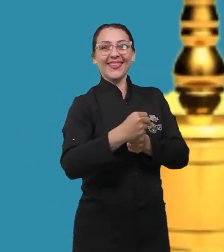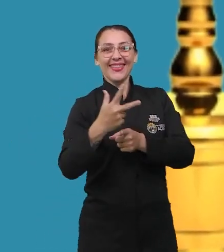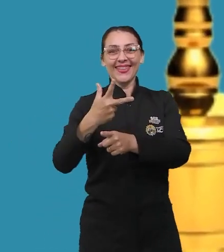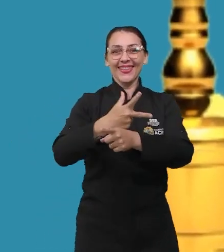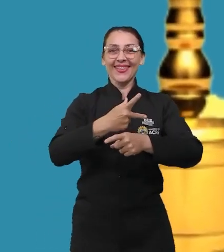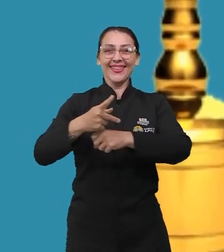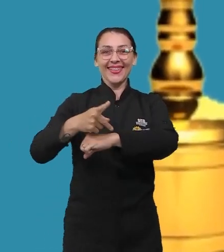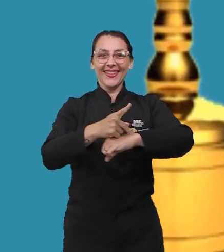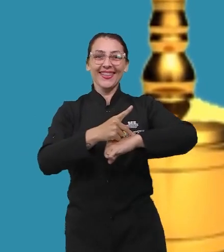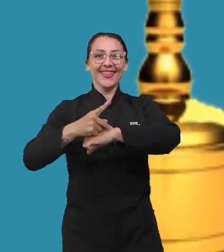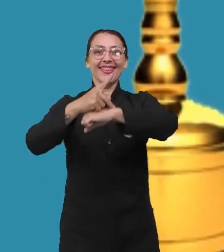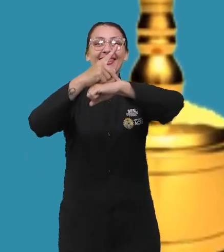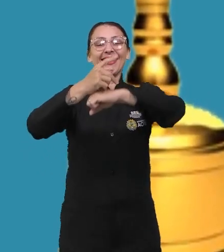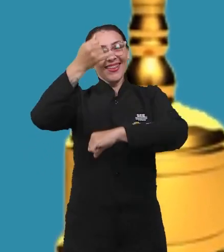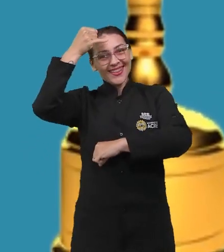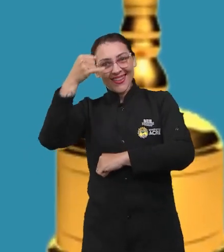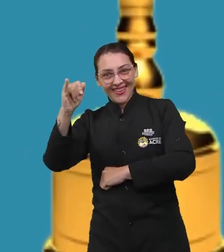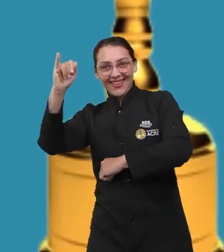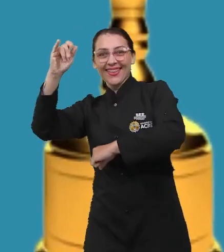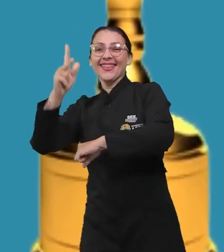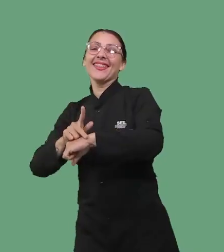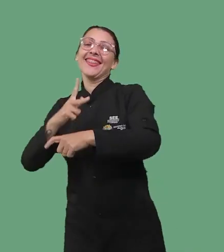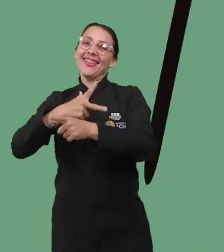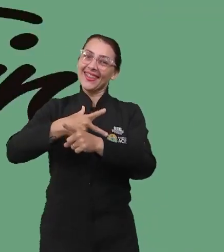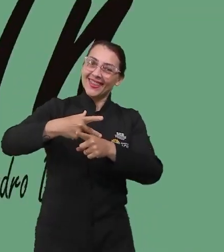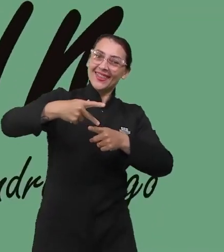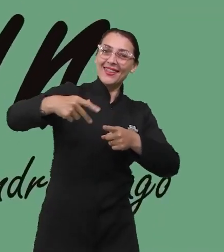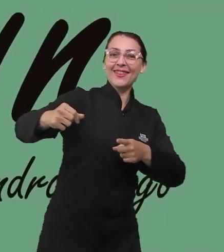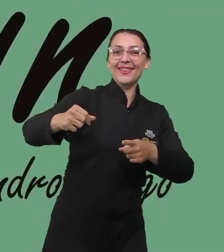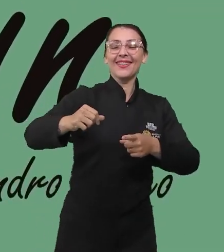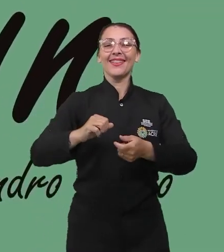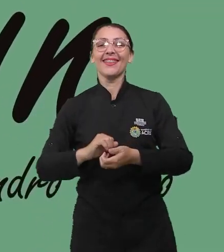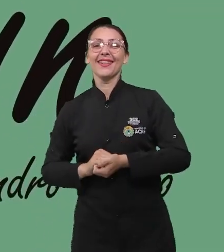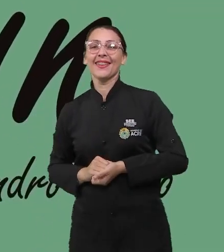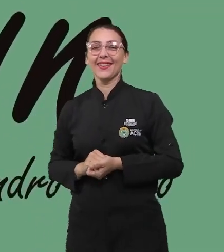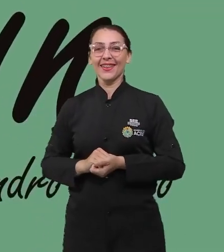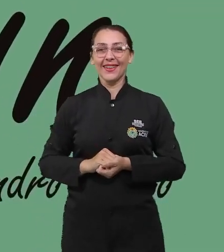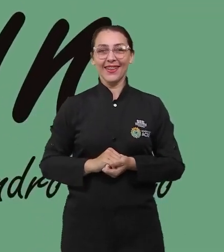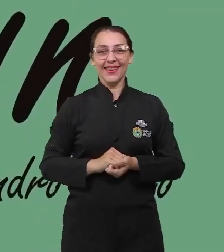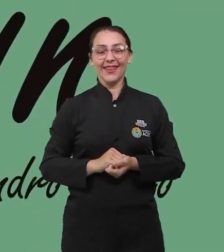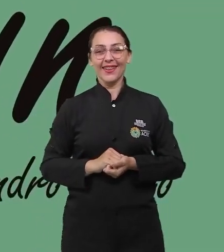hamburguesa. Quien la inventó es un campeón sin discusión.